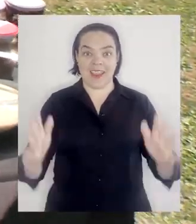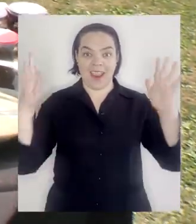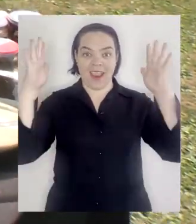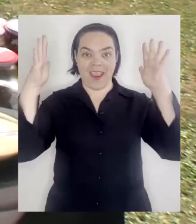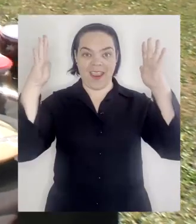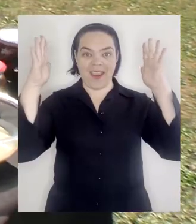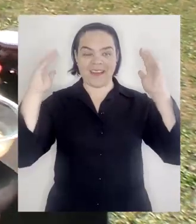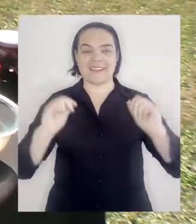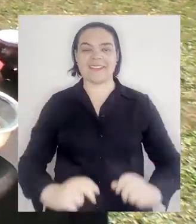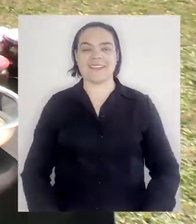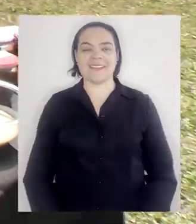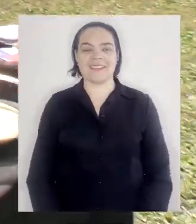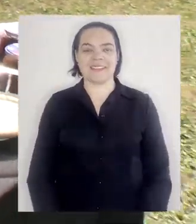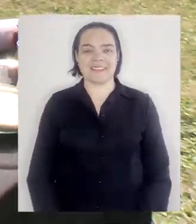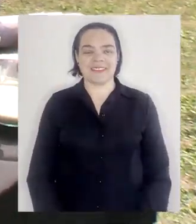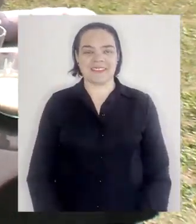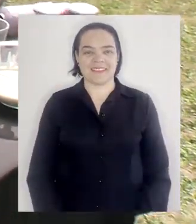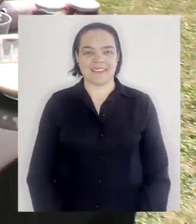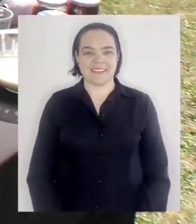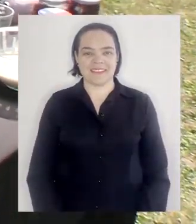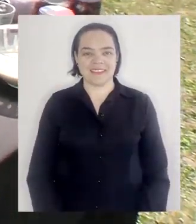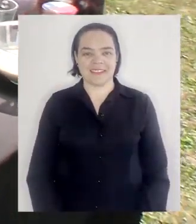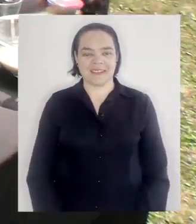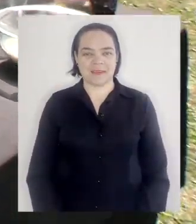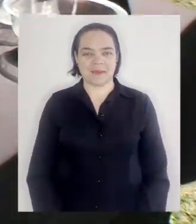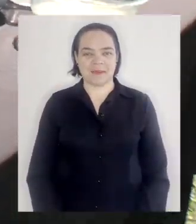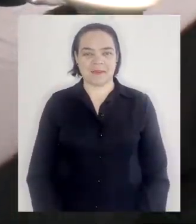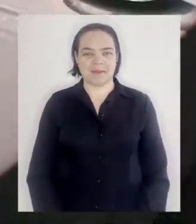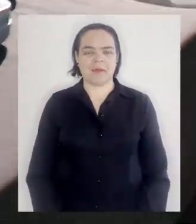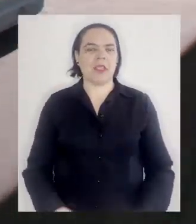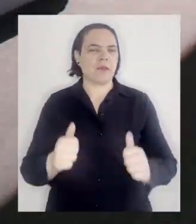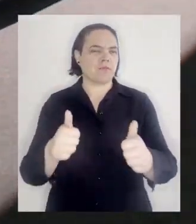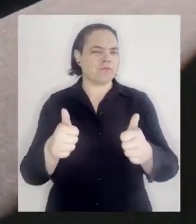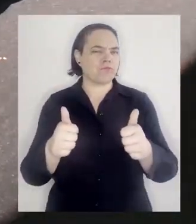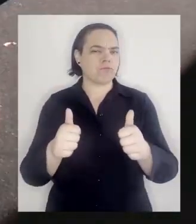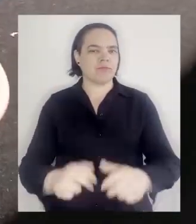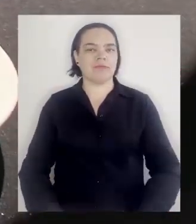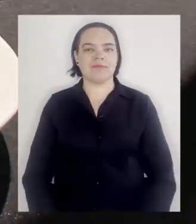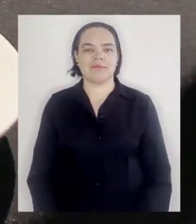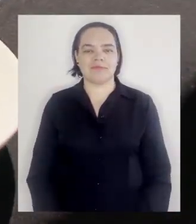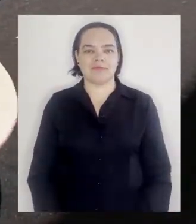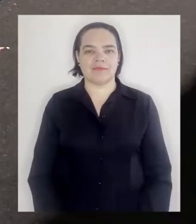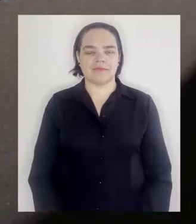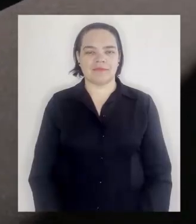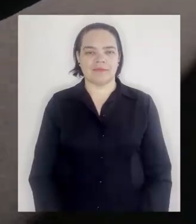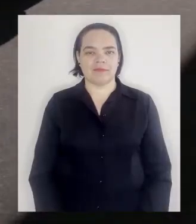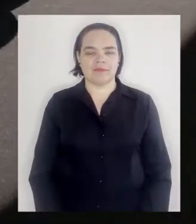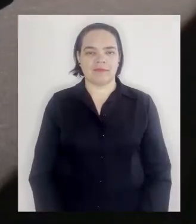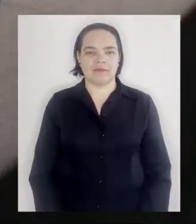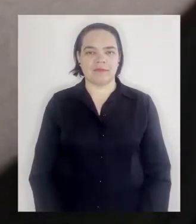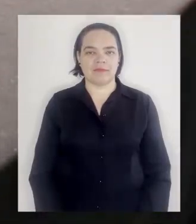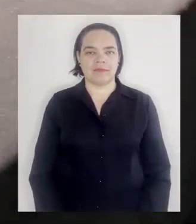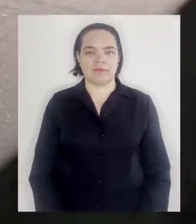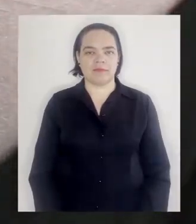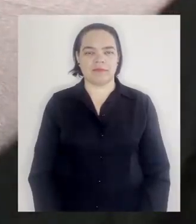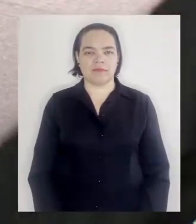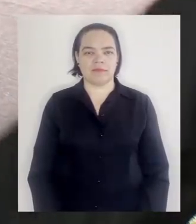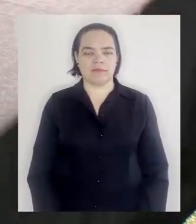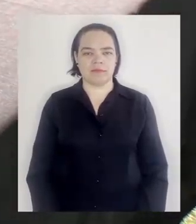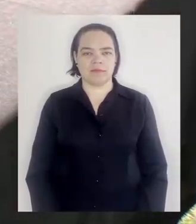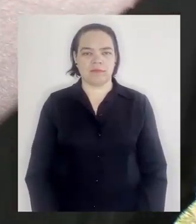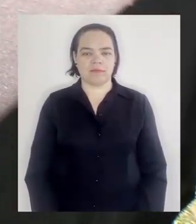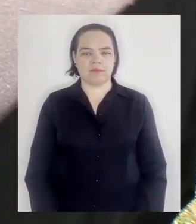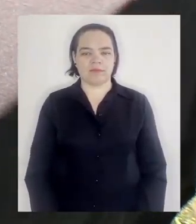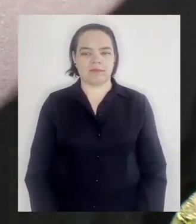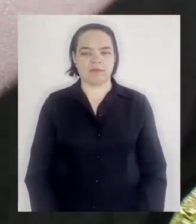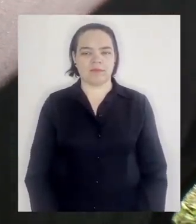¡Eso! Ya. Muy bien. Entonces... Sí, no, está bien. Y ahora... Se podía llegar así. Pone la... Ahora para... Otro.